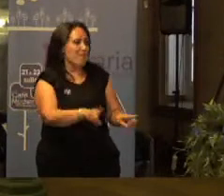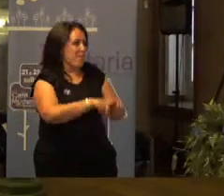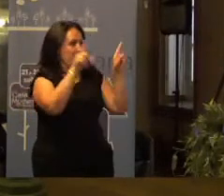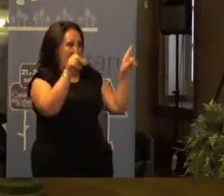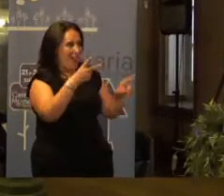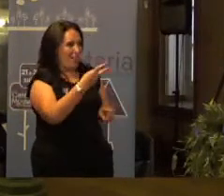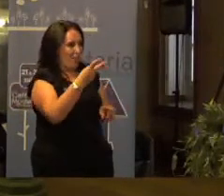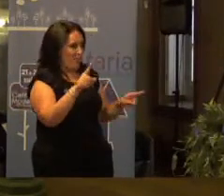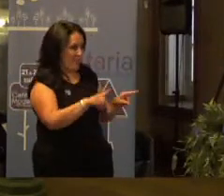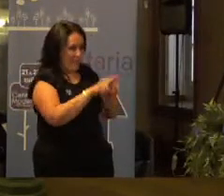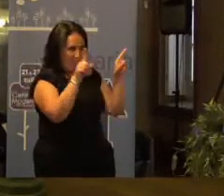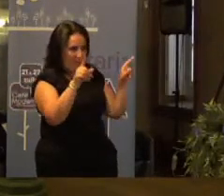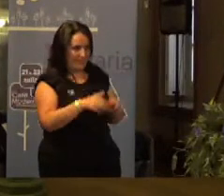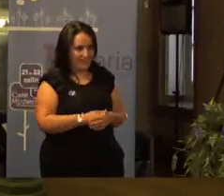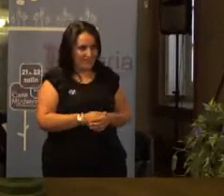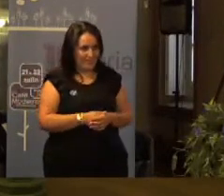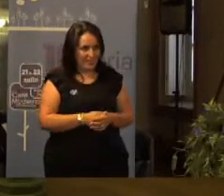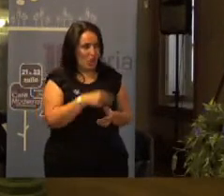digo,